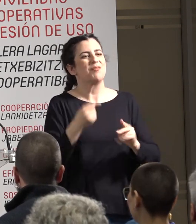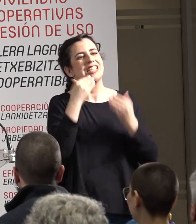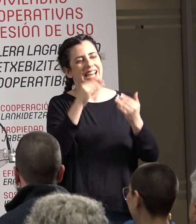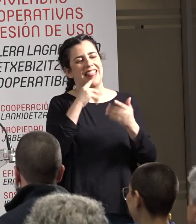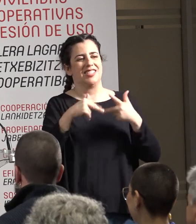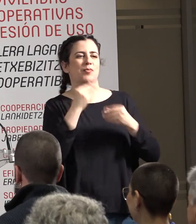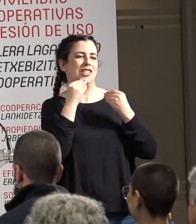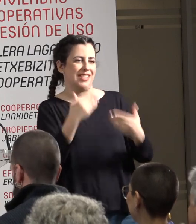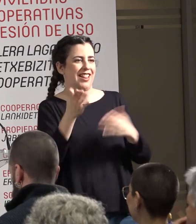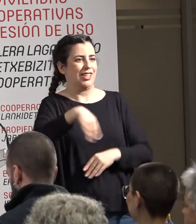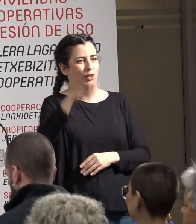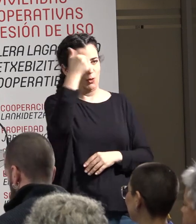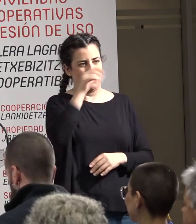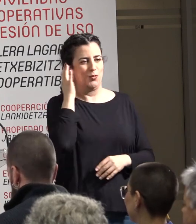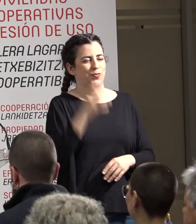todos.